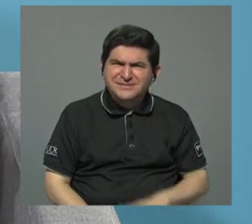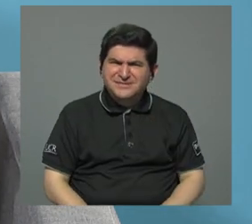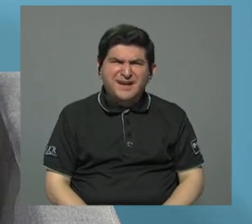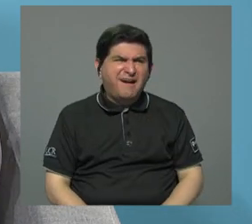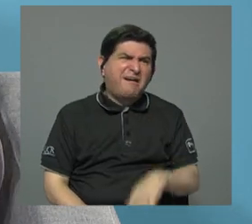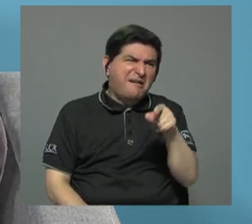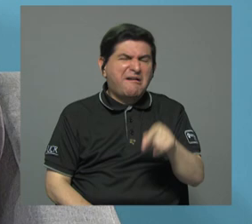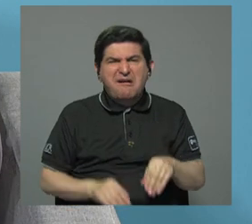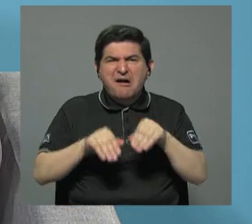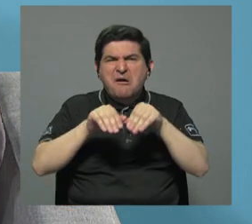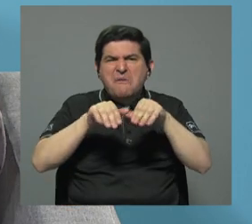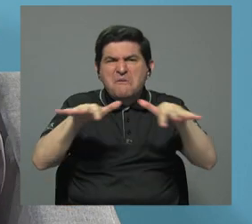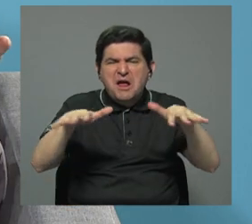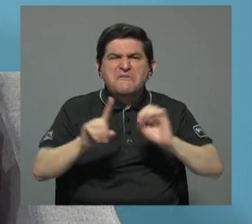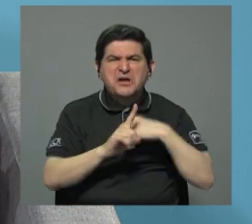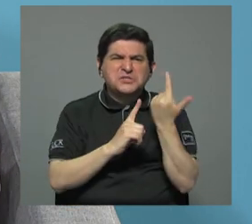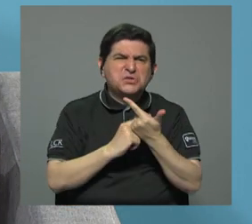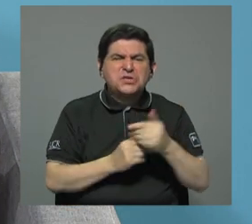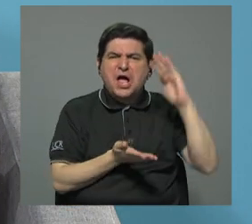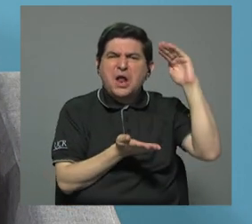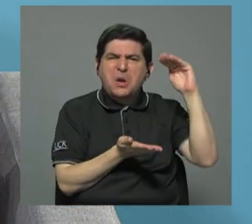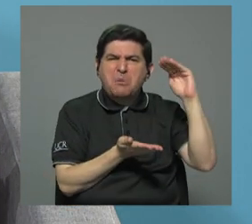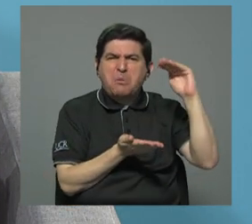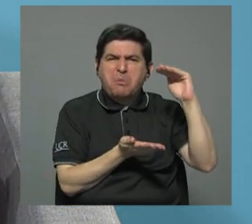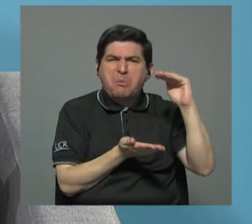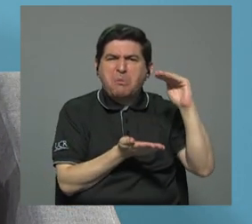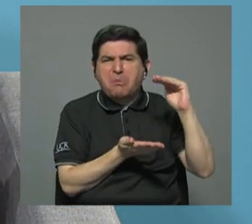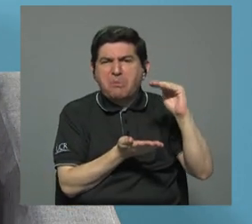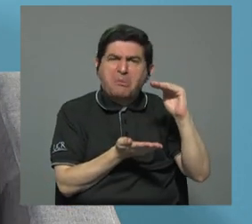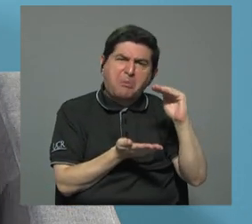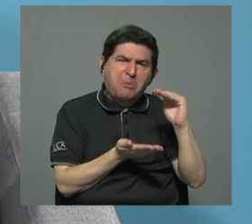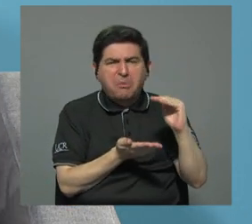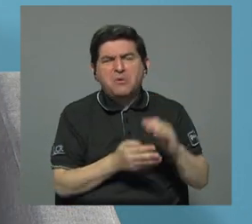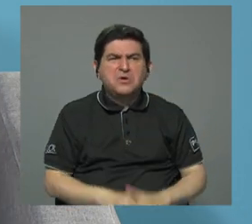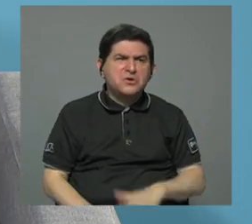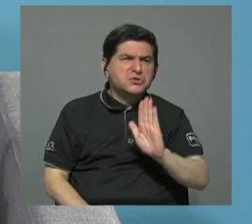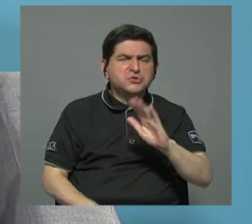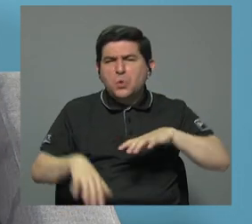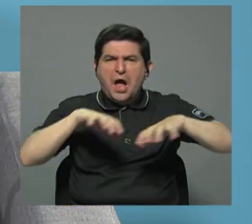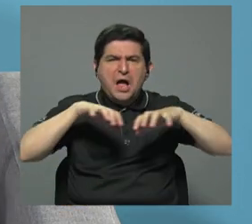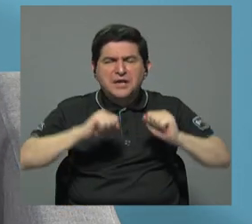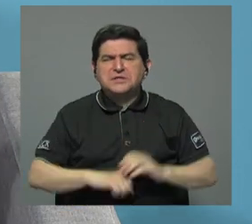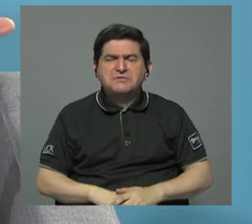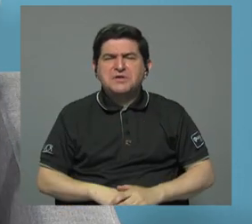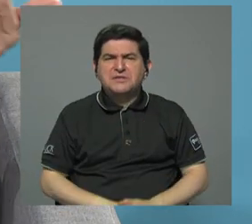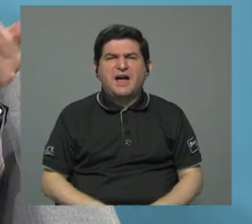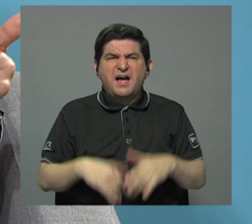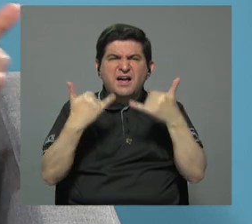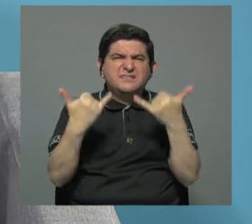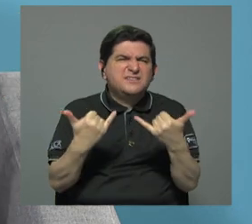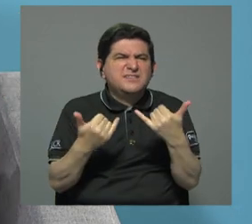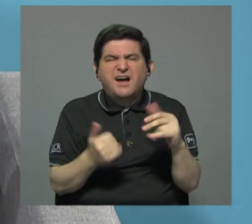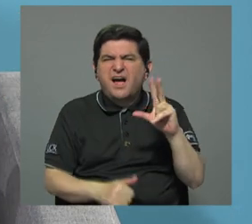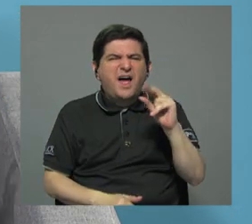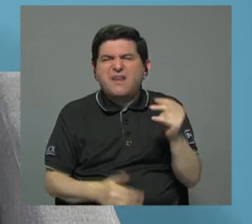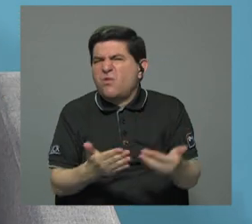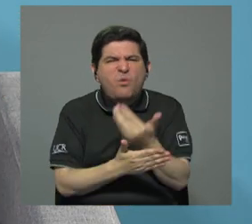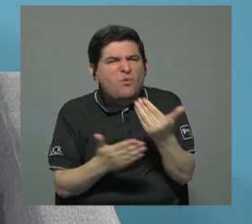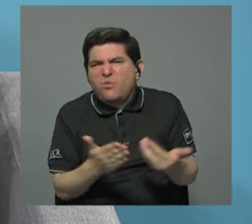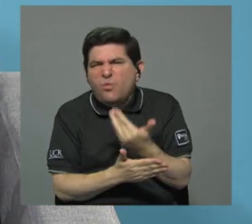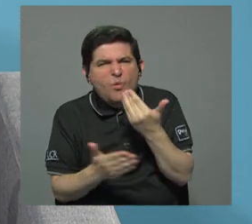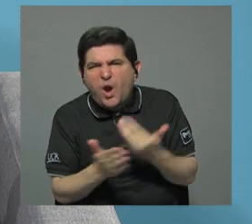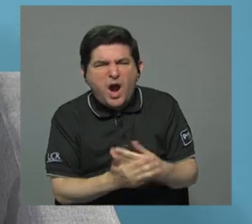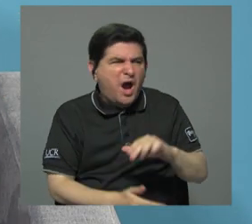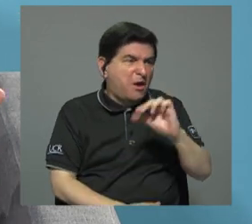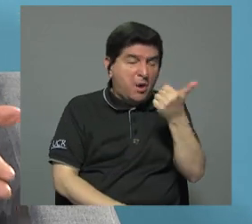una red que ha ido perdiendo, ¿no?, su vigencia, ¿no?, y le han dicho, bueno, ya no es tan novedosa como